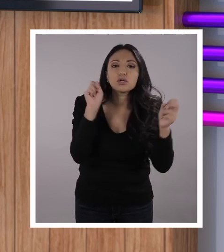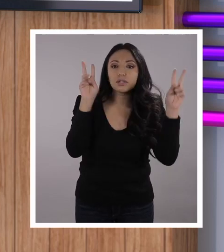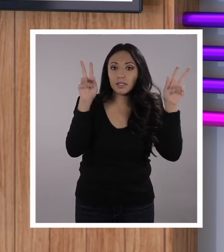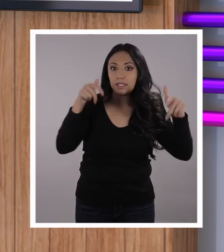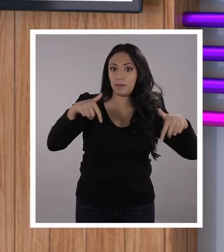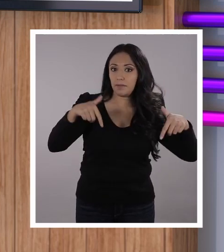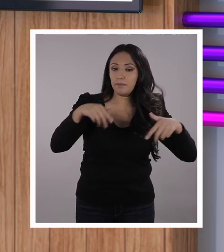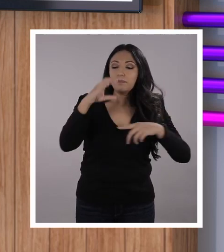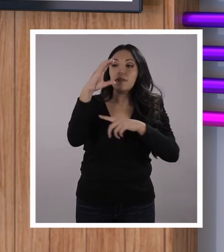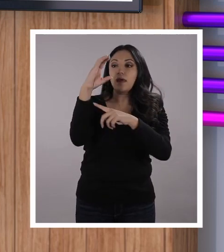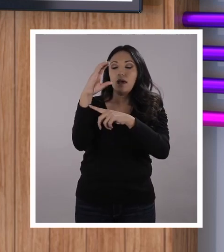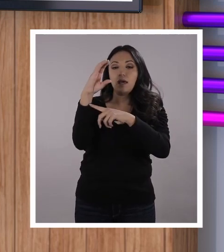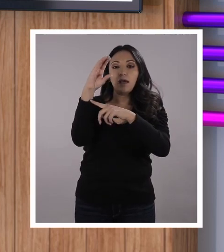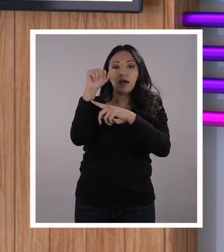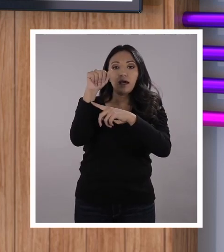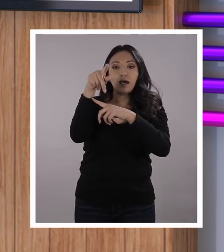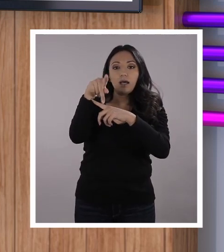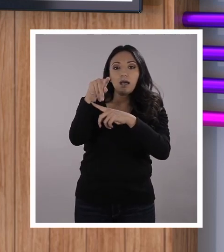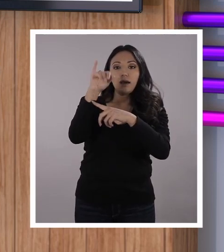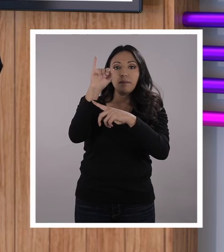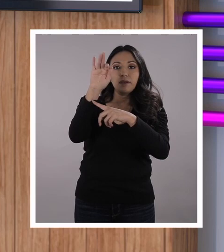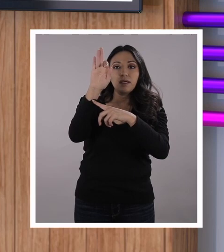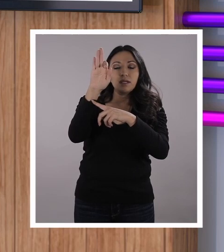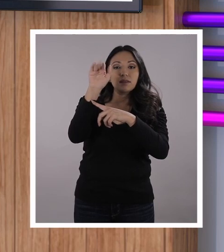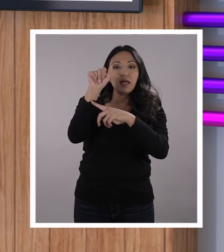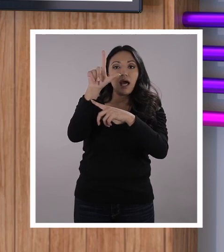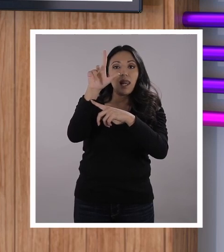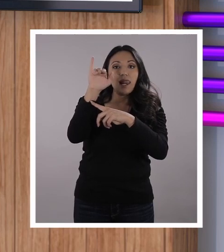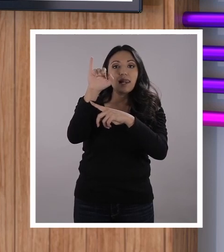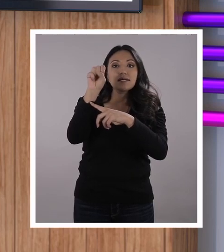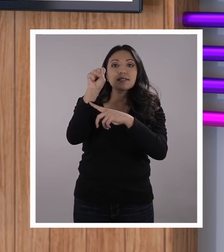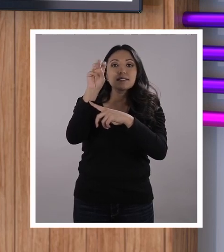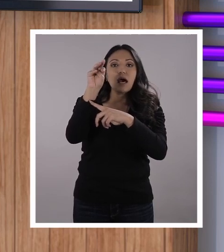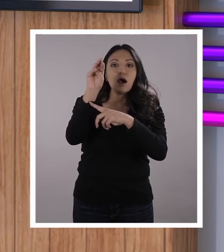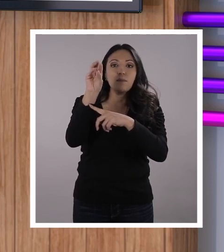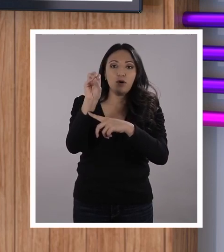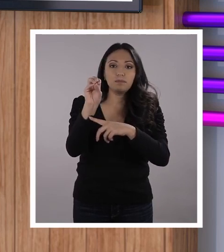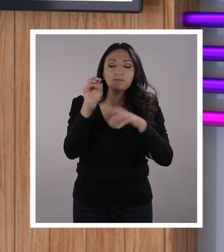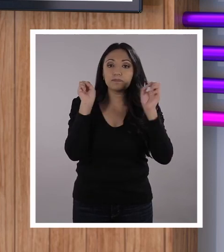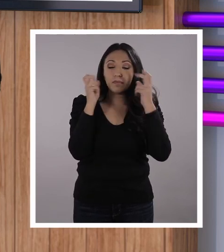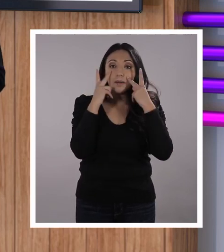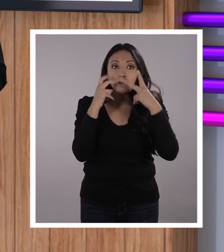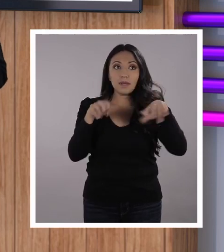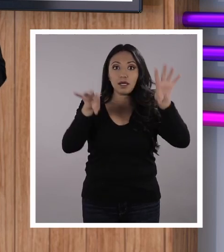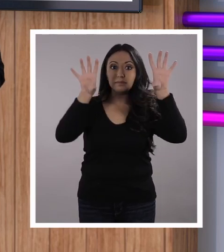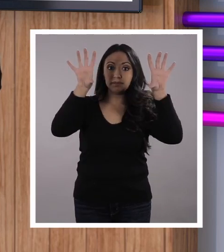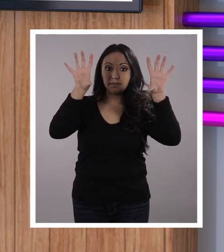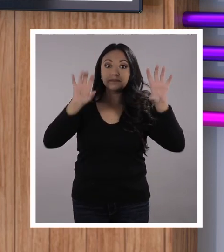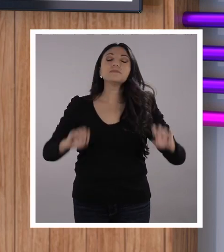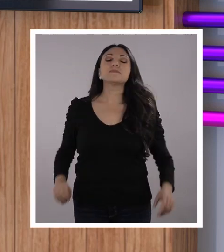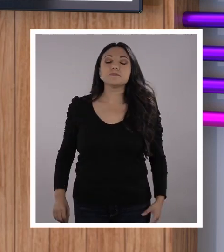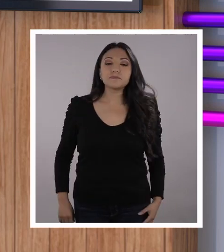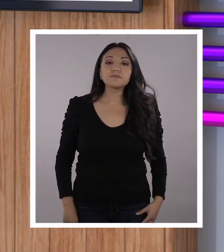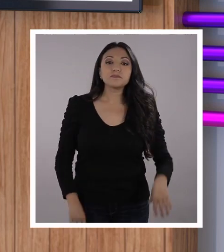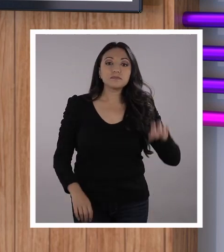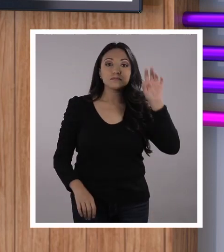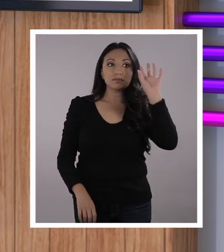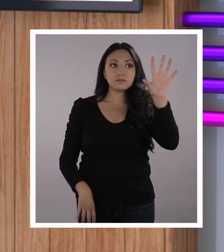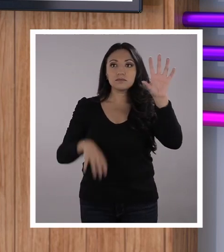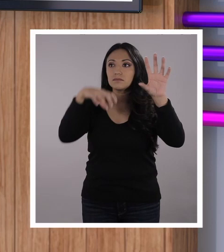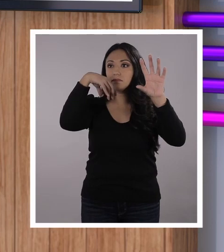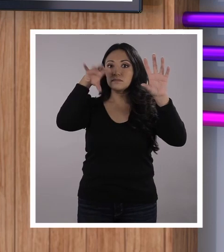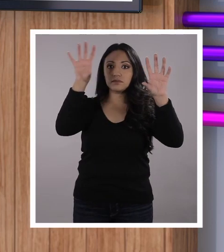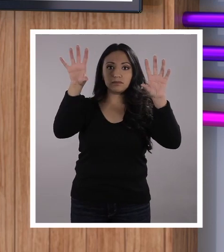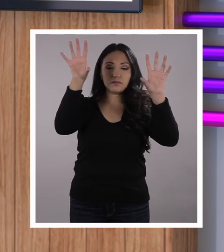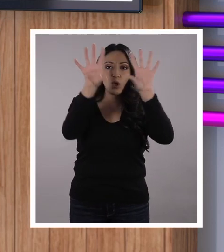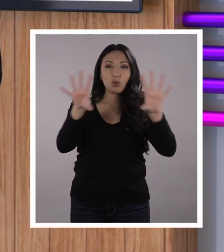entender el capitalismo. Vamos a aprender cómo es el capitalismo. Muy bien. Entonces, ustedes pueden mirar, chicos y chicas, Santi también, que